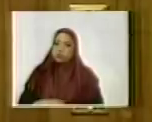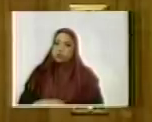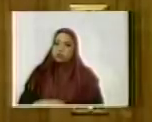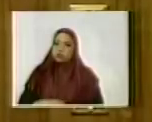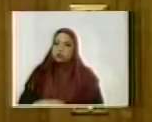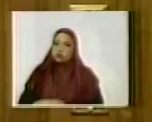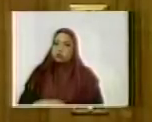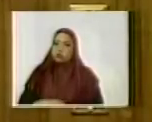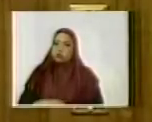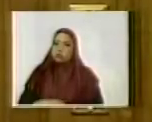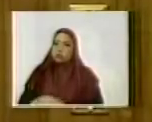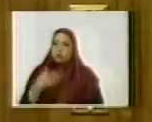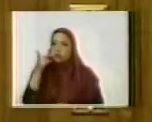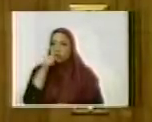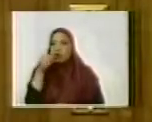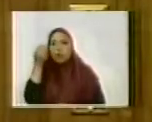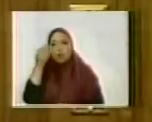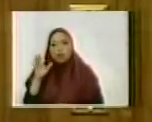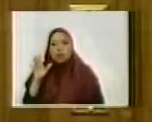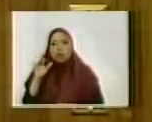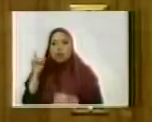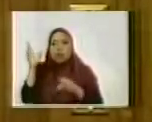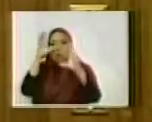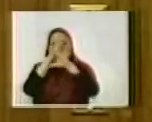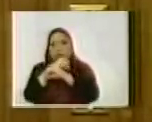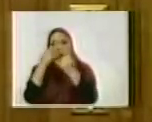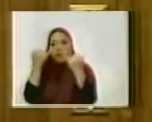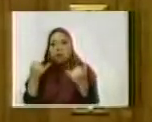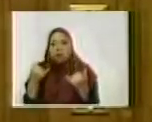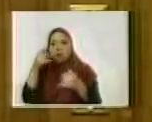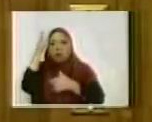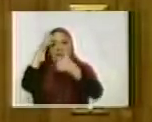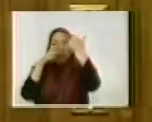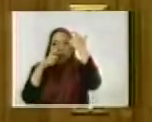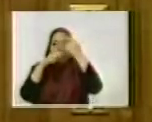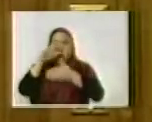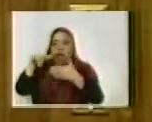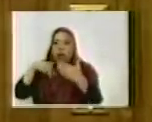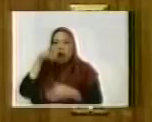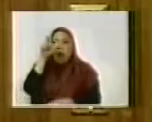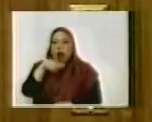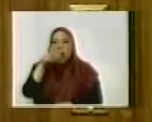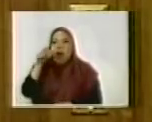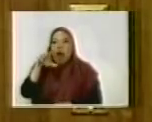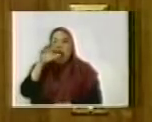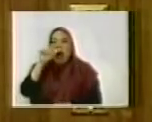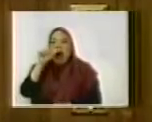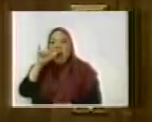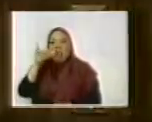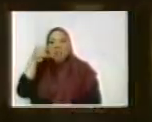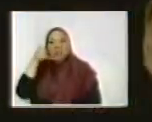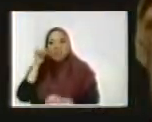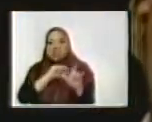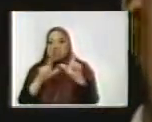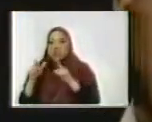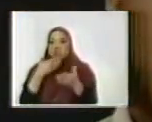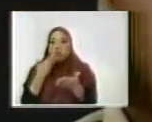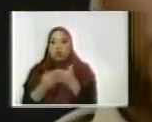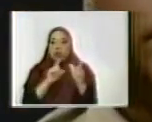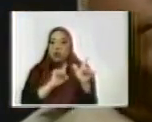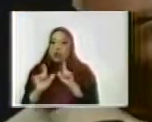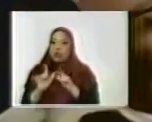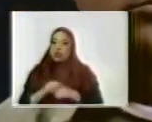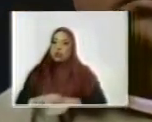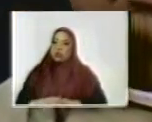del presidente. Y casualmente esa noche llama a Chávez, estando presente nosotros allí, ya tengo el prólogo listo.